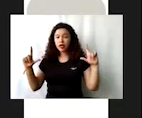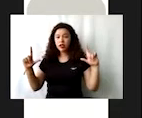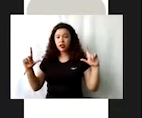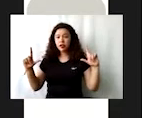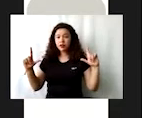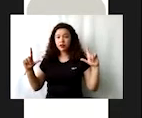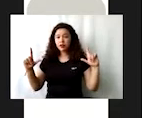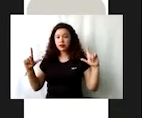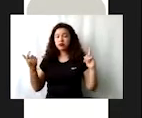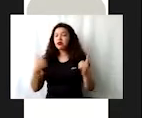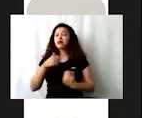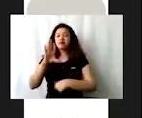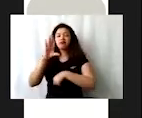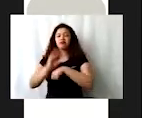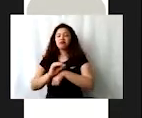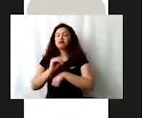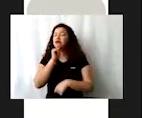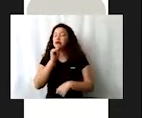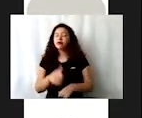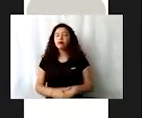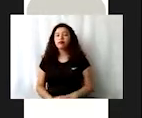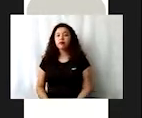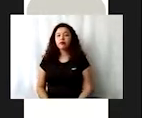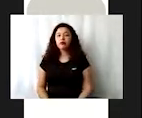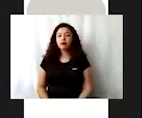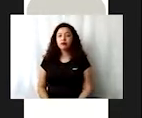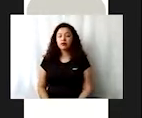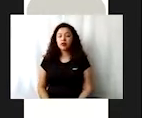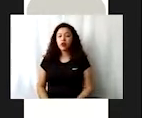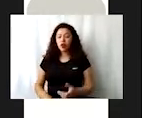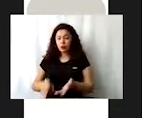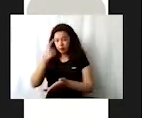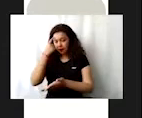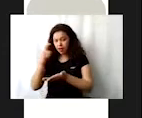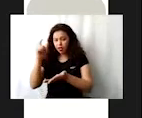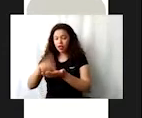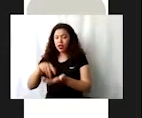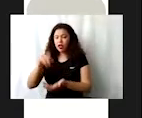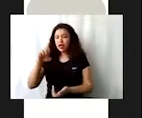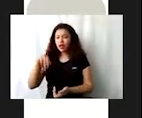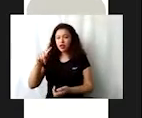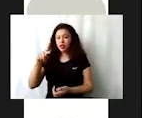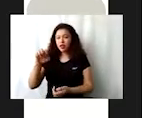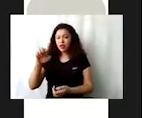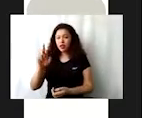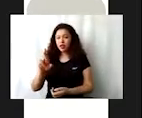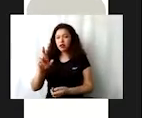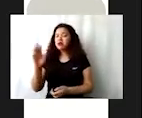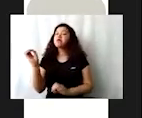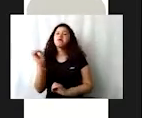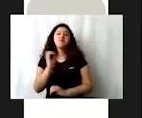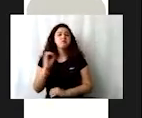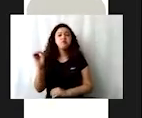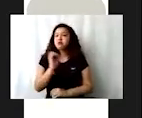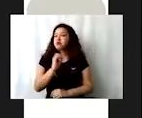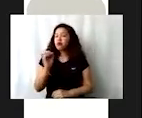ya no me permitió. Ya no. ¿Con Enter tampoco? No, con Enter tampoco.